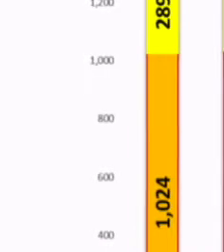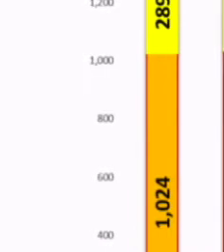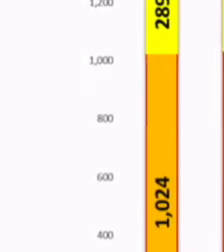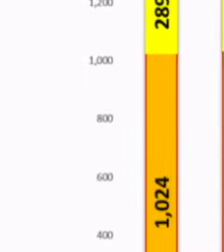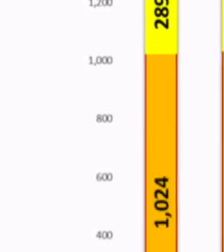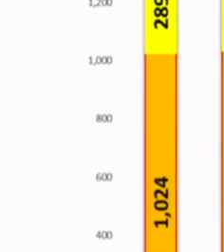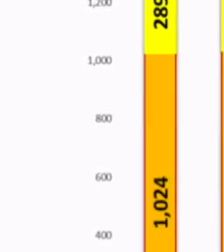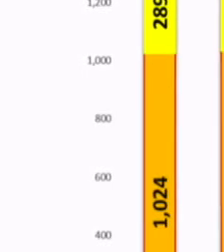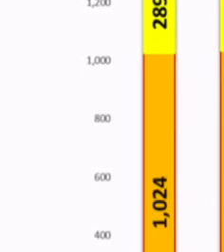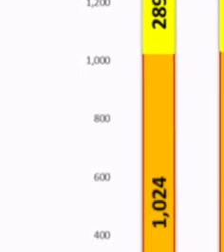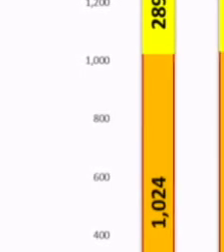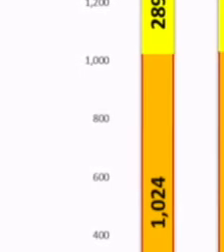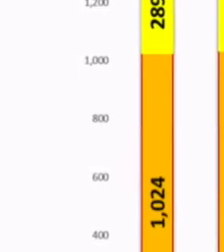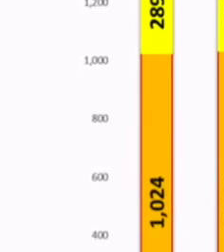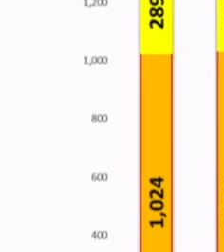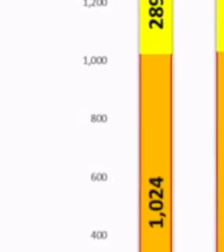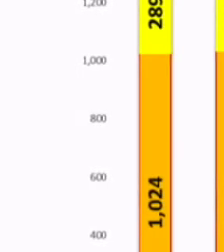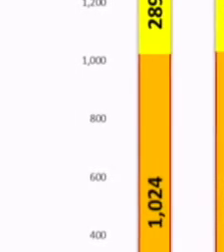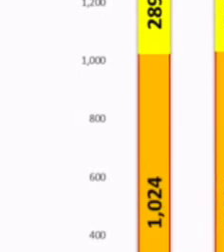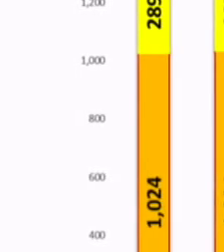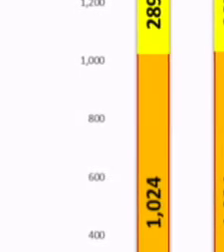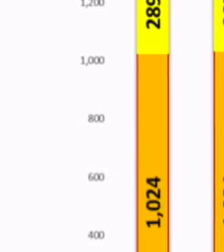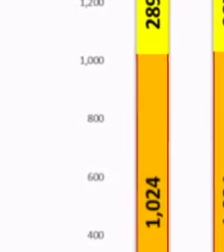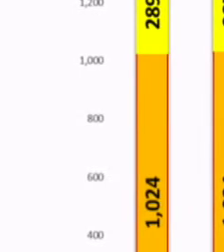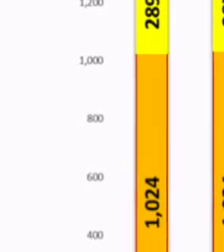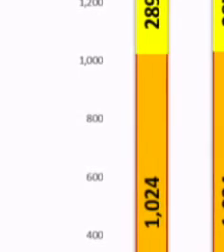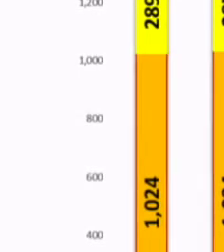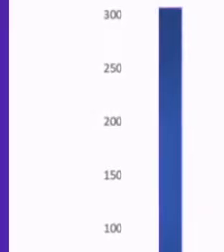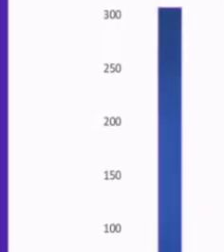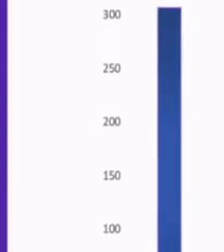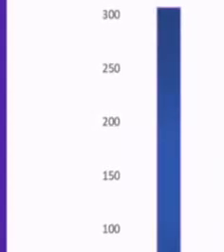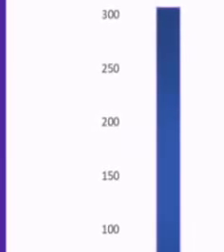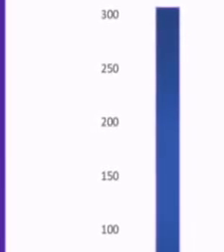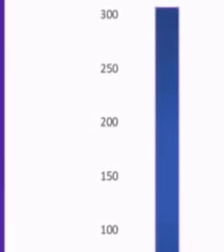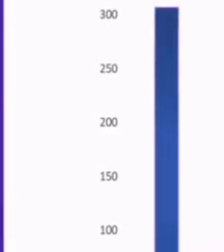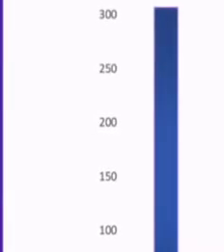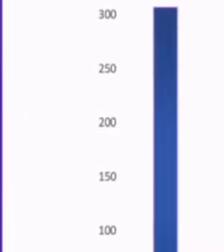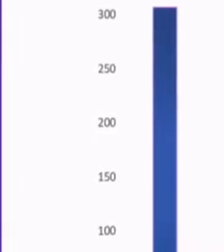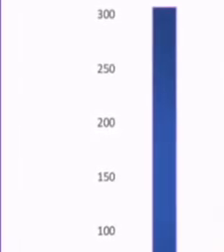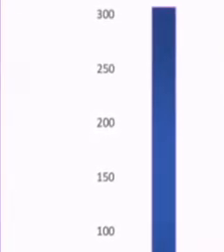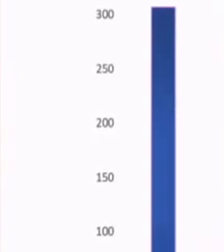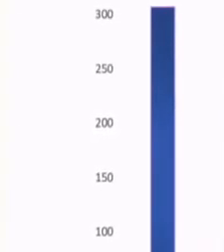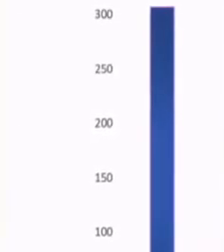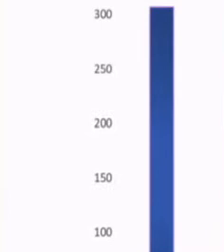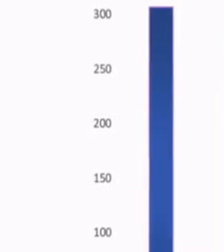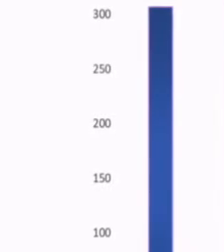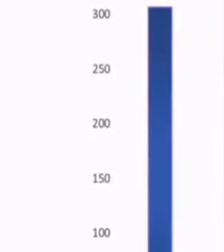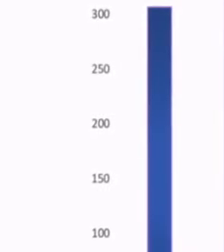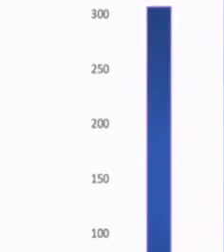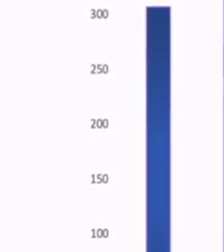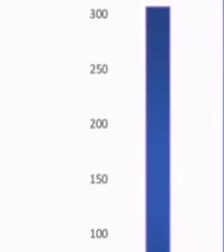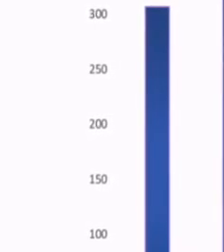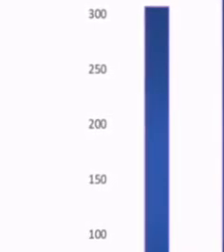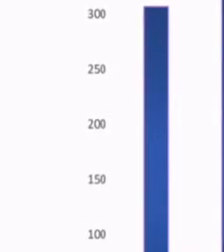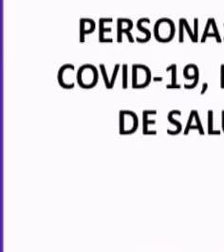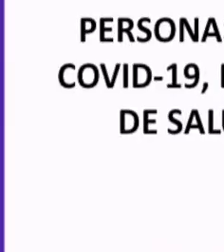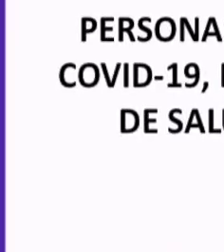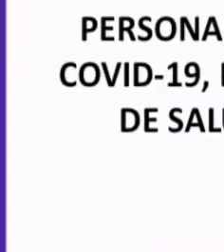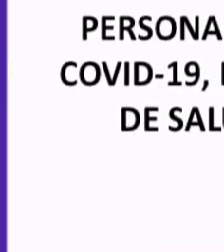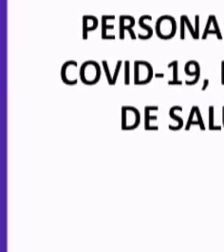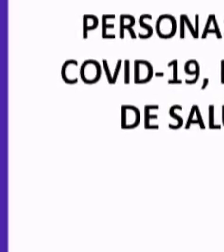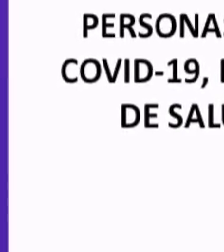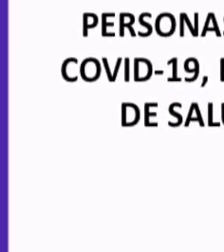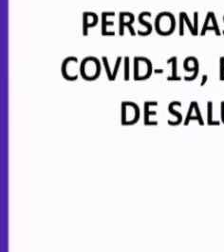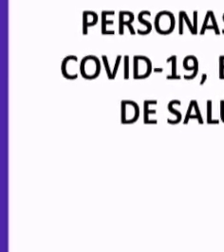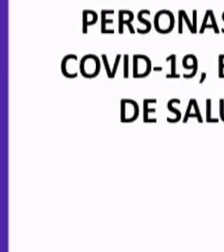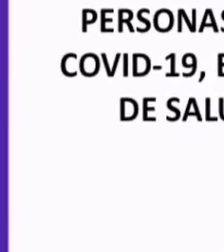actualmente hay mil 142 personas hospitalizadas y 281 pacientes conectados a un respirador hasta